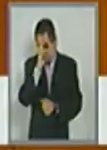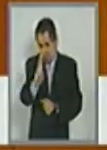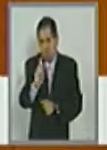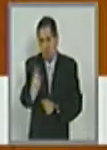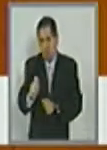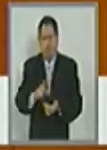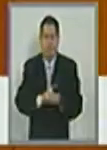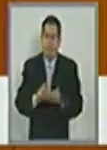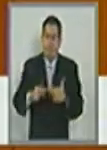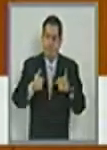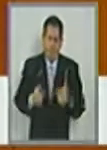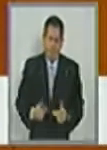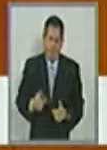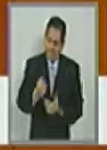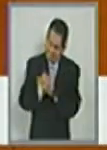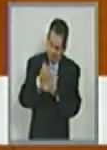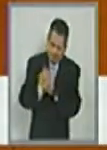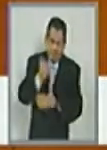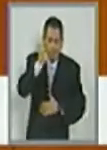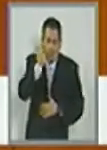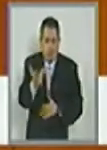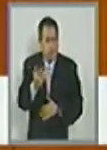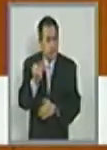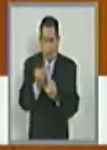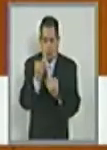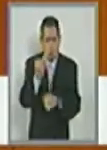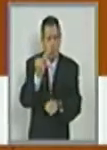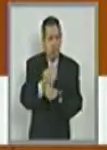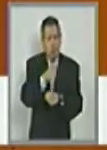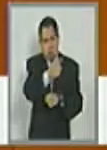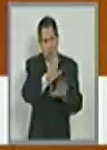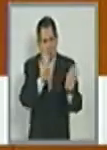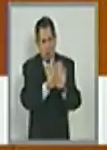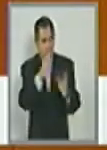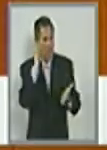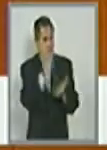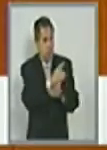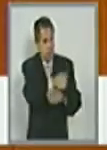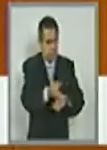sus derechos humanos y exigiremos, como hoy, el cese